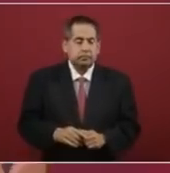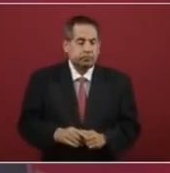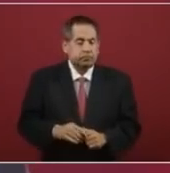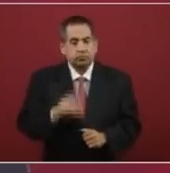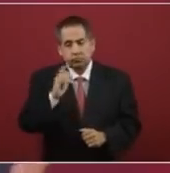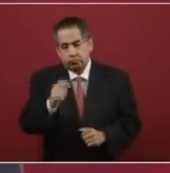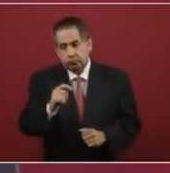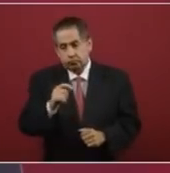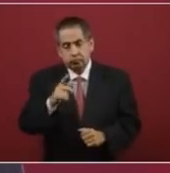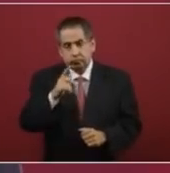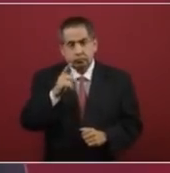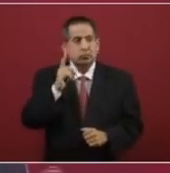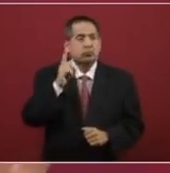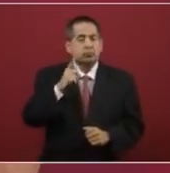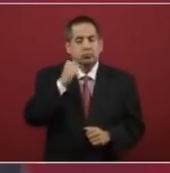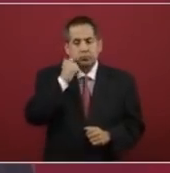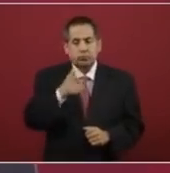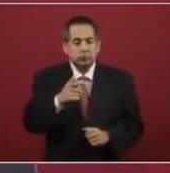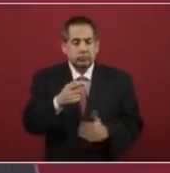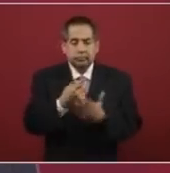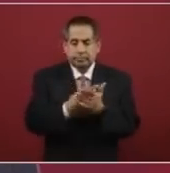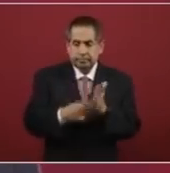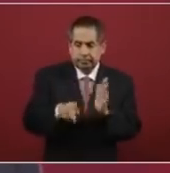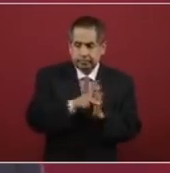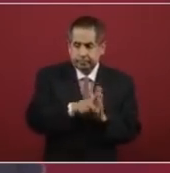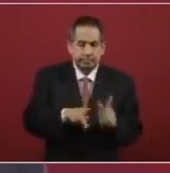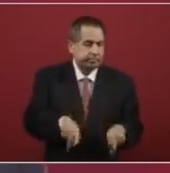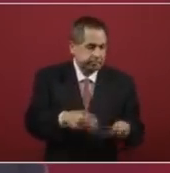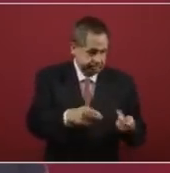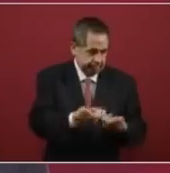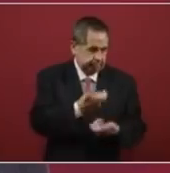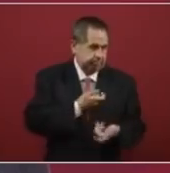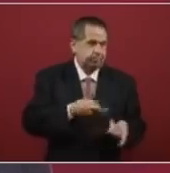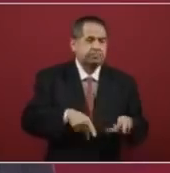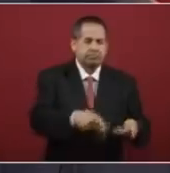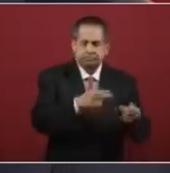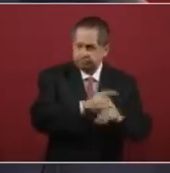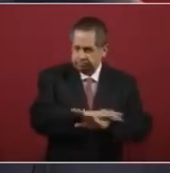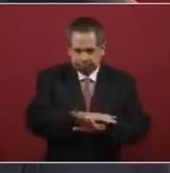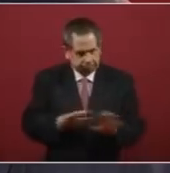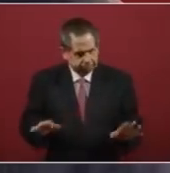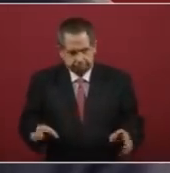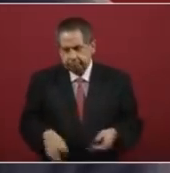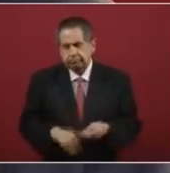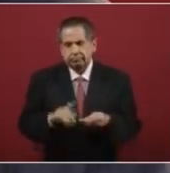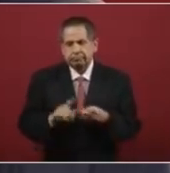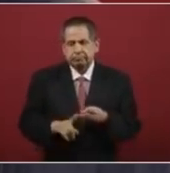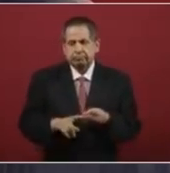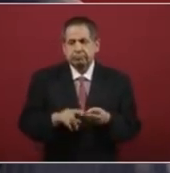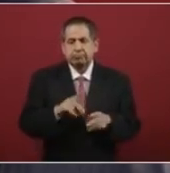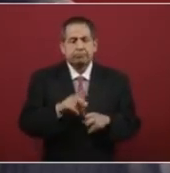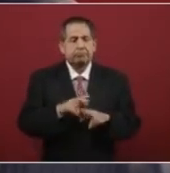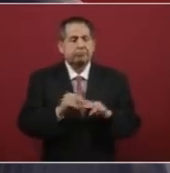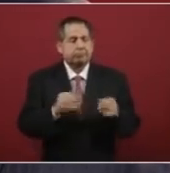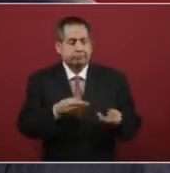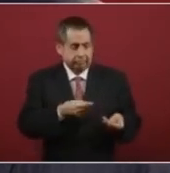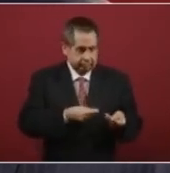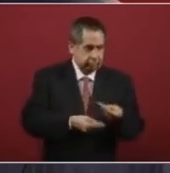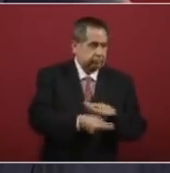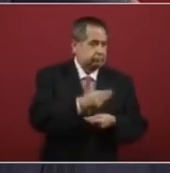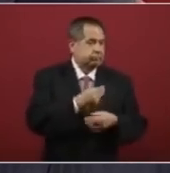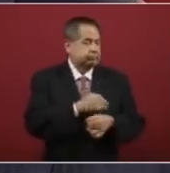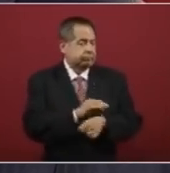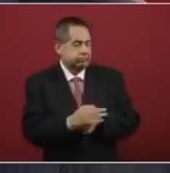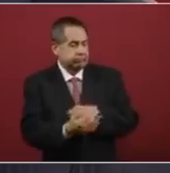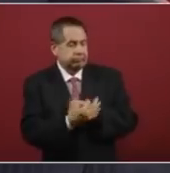queremos venta de plazas, ni trafiques